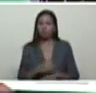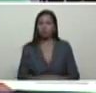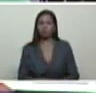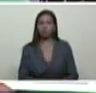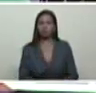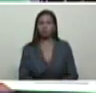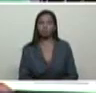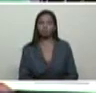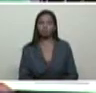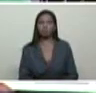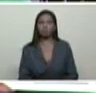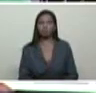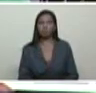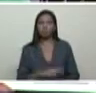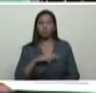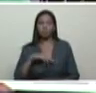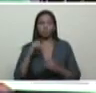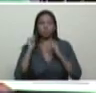adecuar,